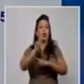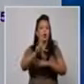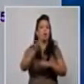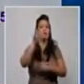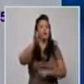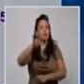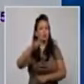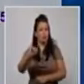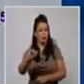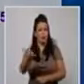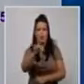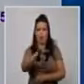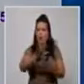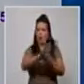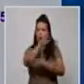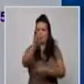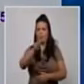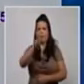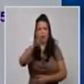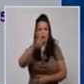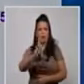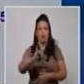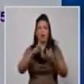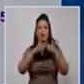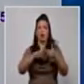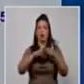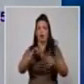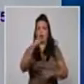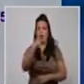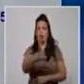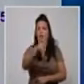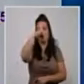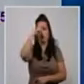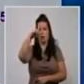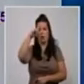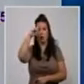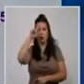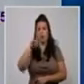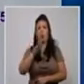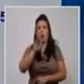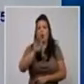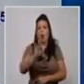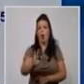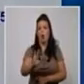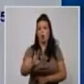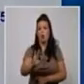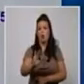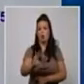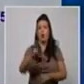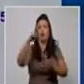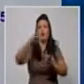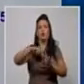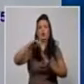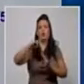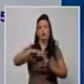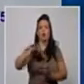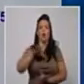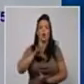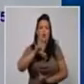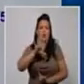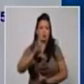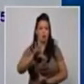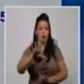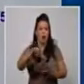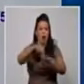Mayabeque, Granma con 1, Santi Spíritus con 8, La Habana, Las Tunas con 5 e Isla de la